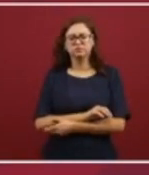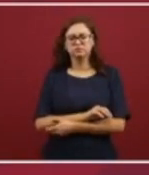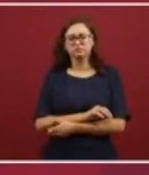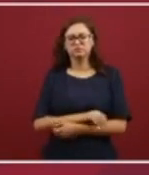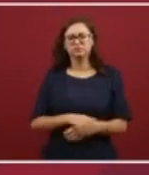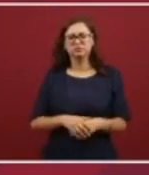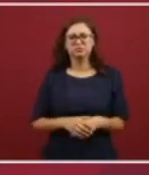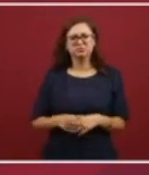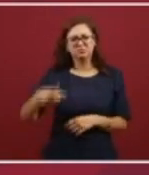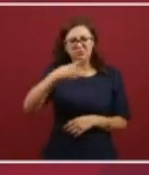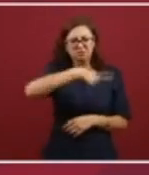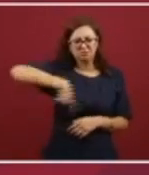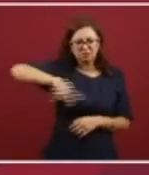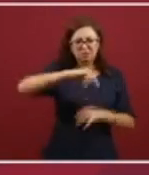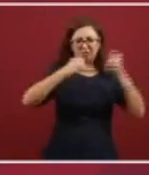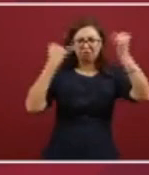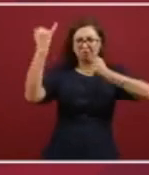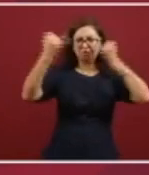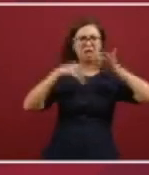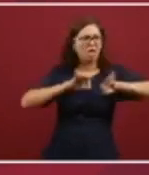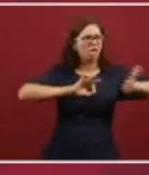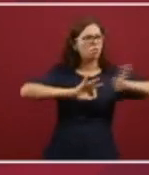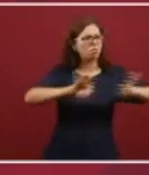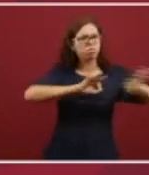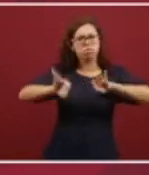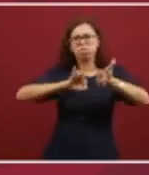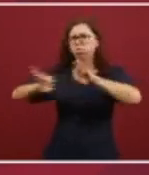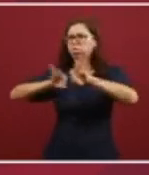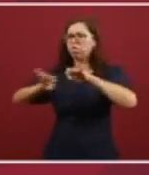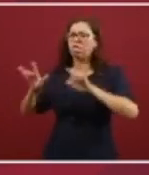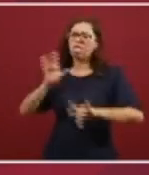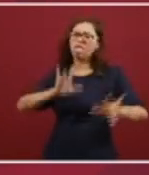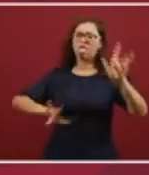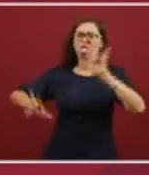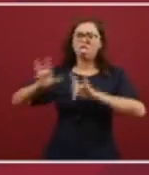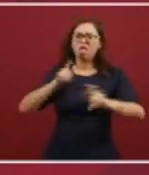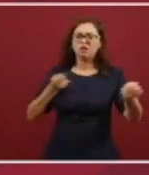manipularon y envenenaron a muchos.